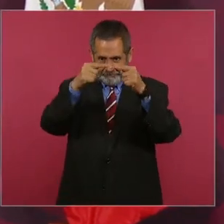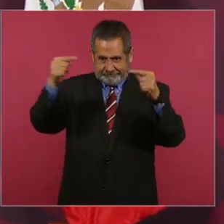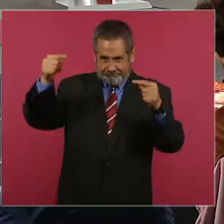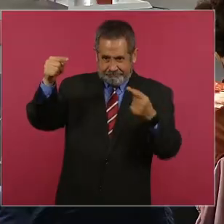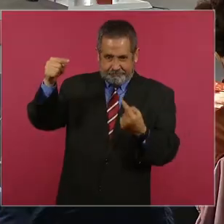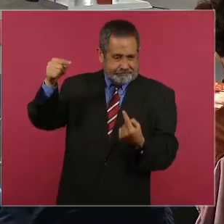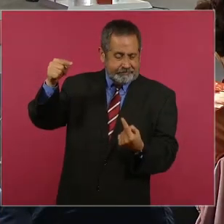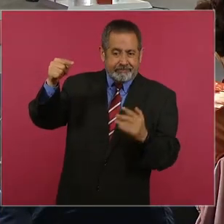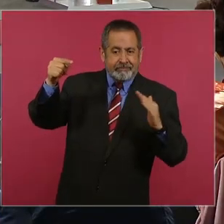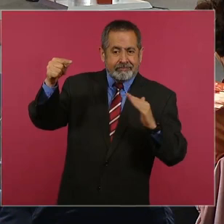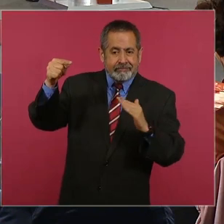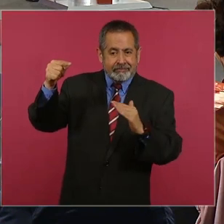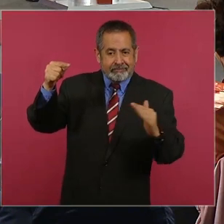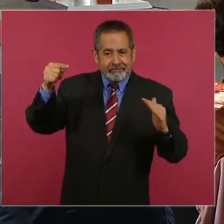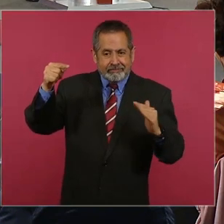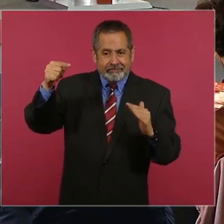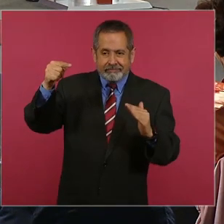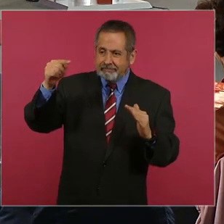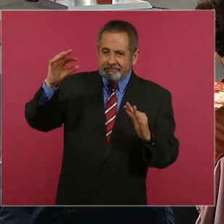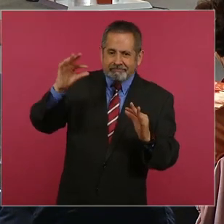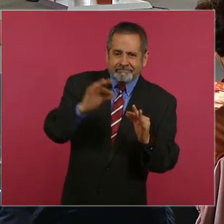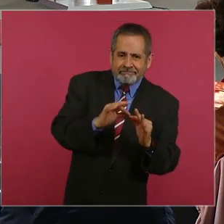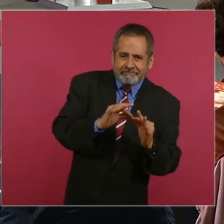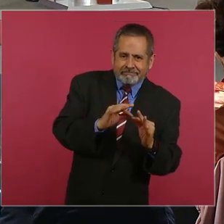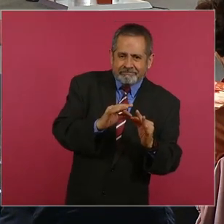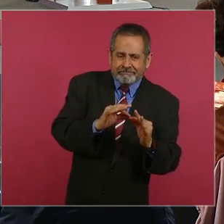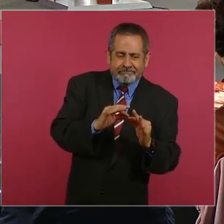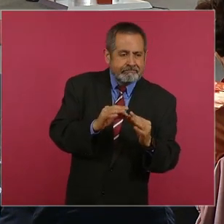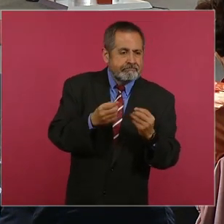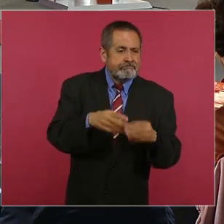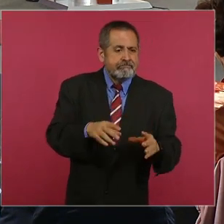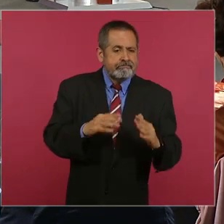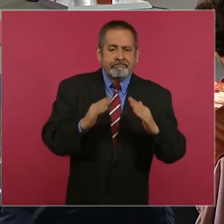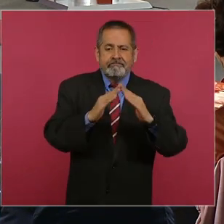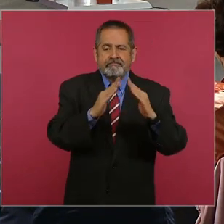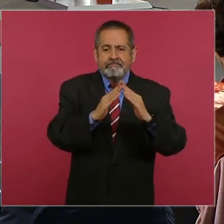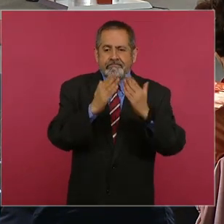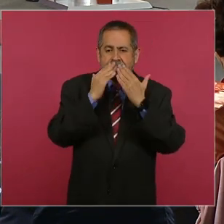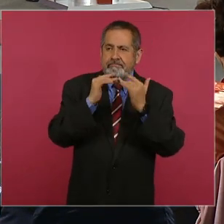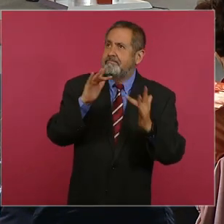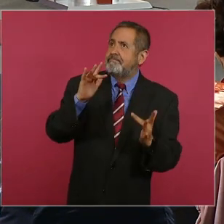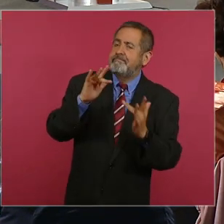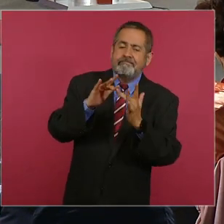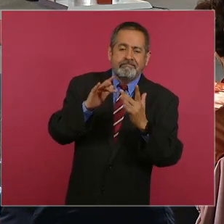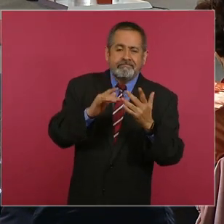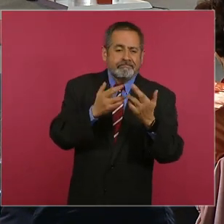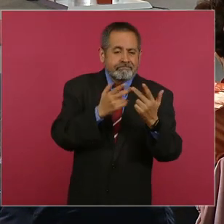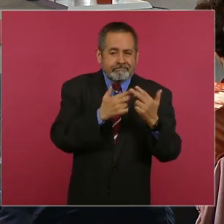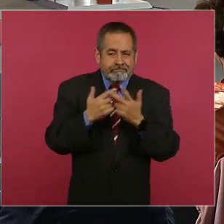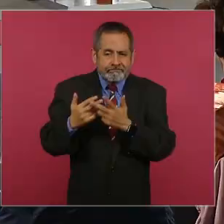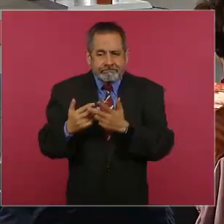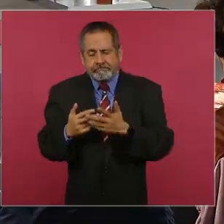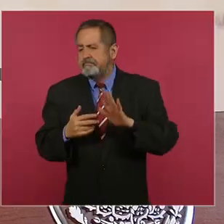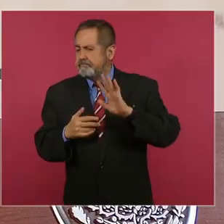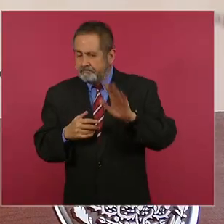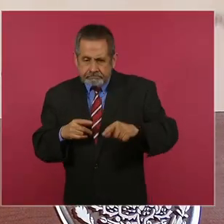muchas casas perdieron sus conexiones y ahora se está orientando